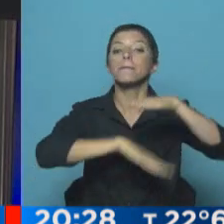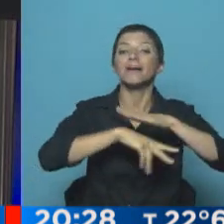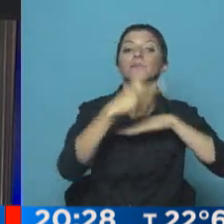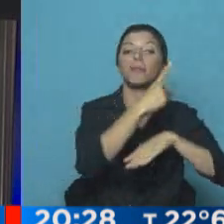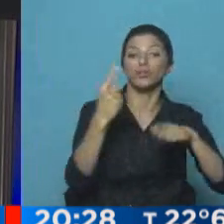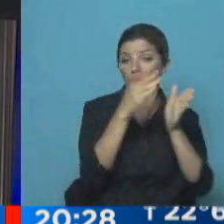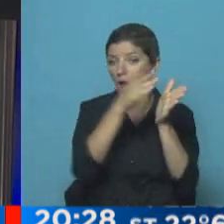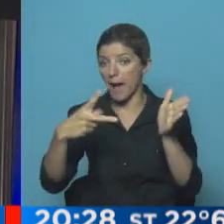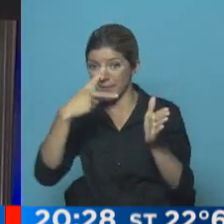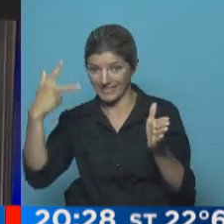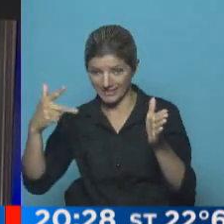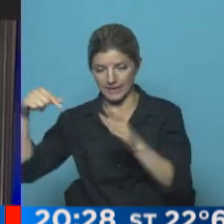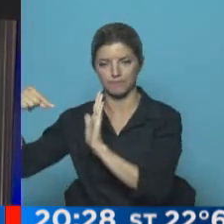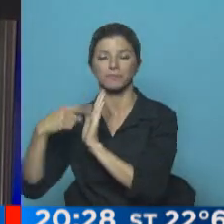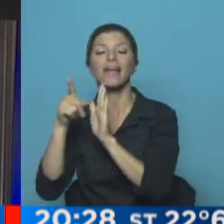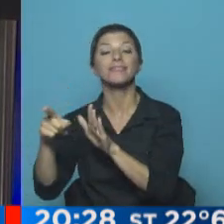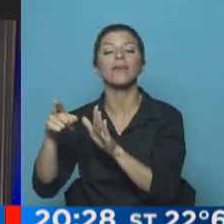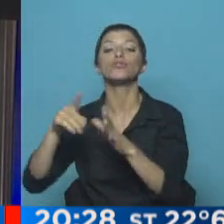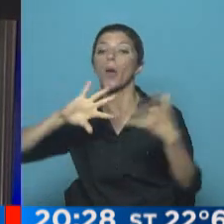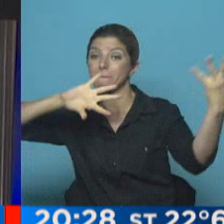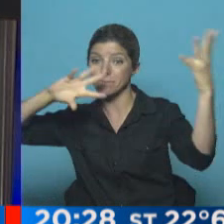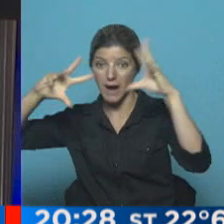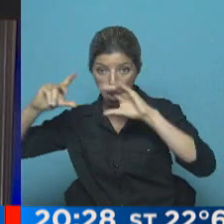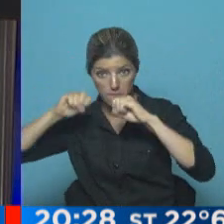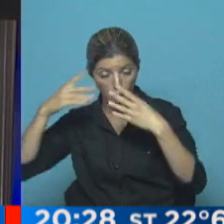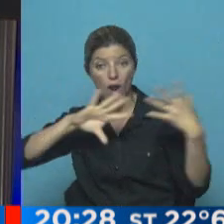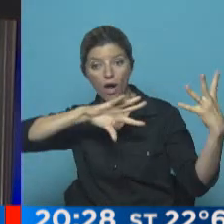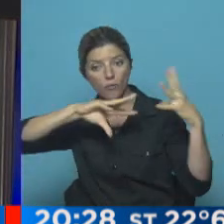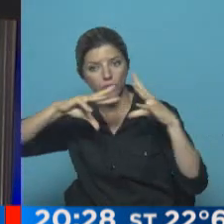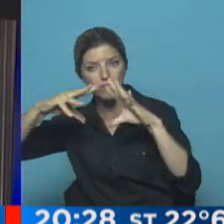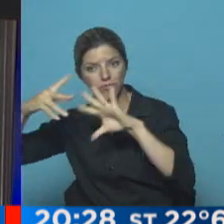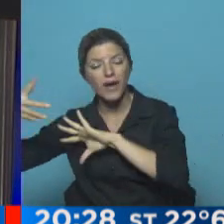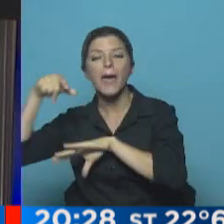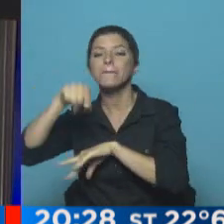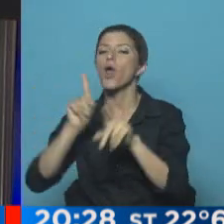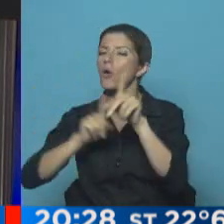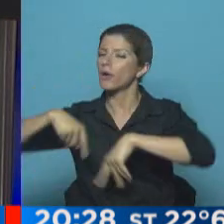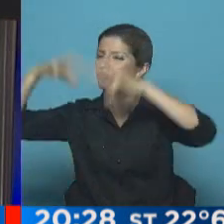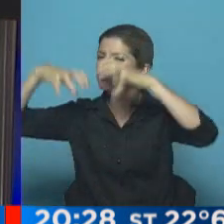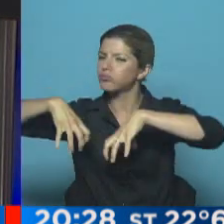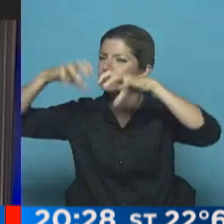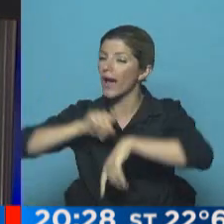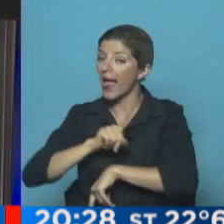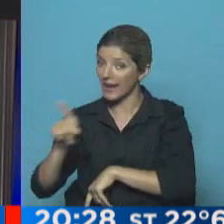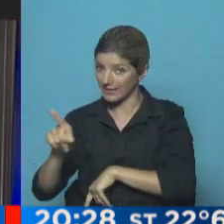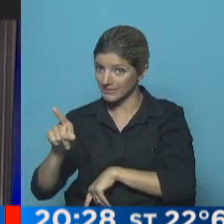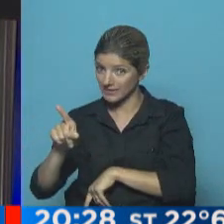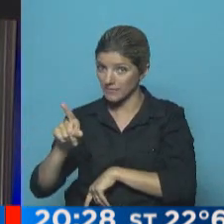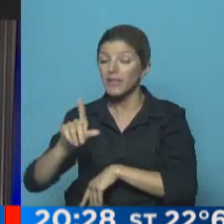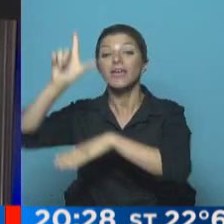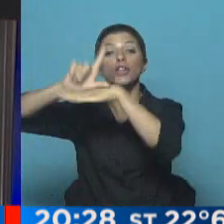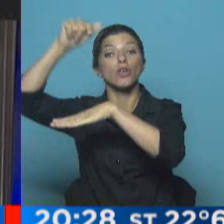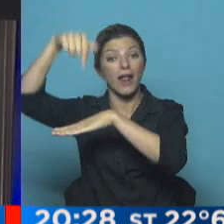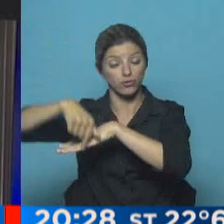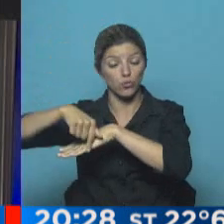a 23 grados. En la zona central mejora el tiempo de oeste a este, pero se mantienen las lluvias y algunas tormentas en el este de Buenos Aires y sur del litoral,